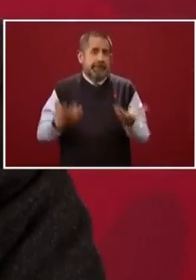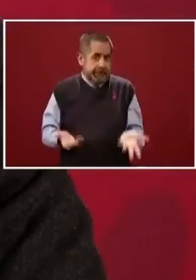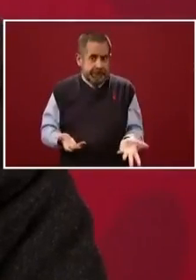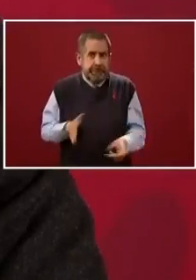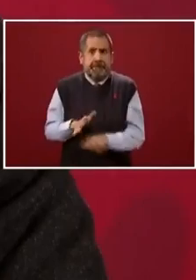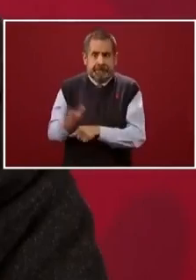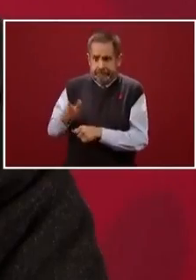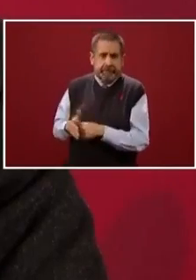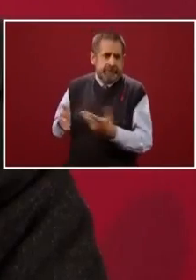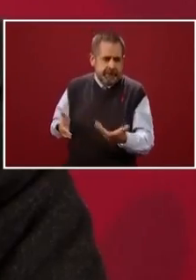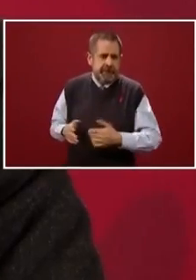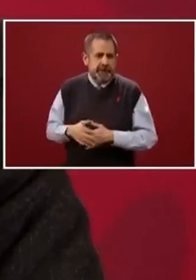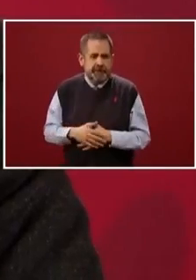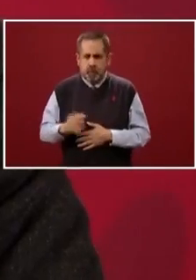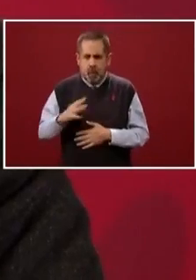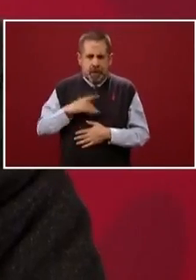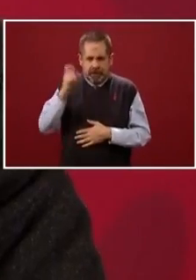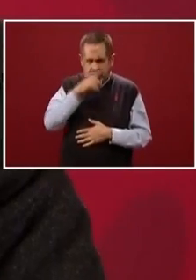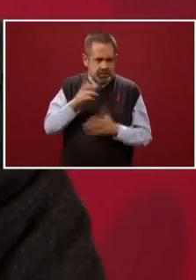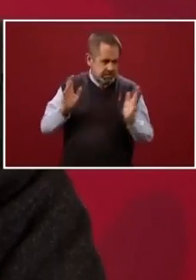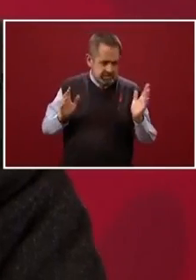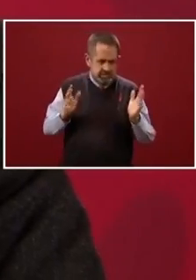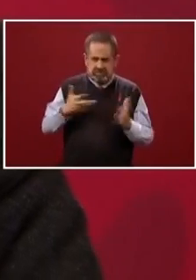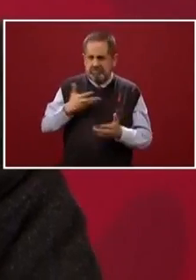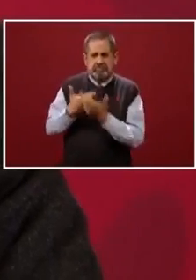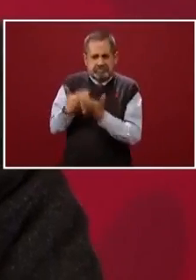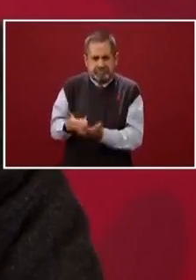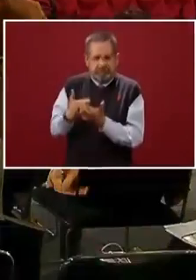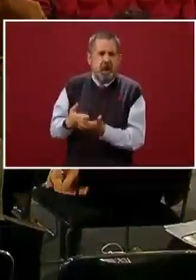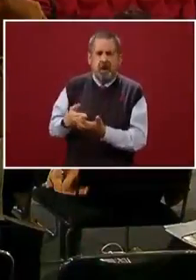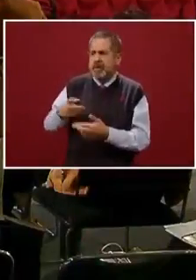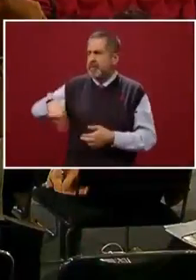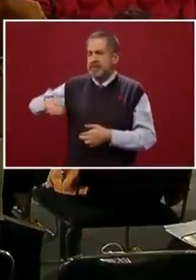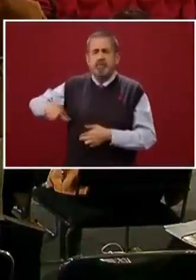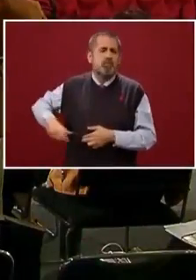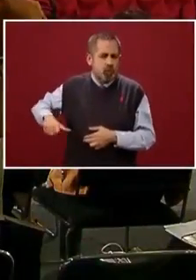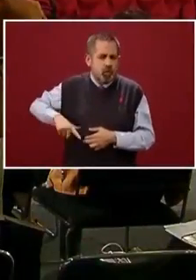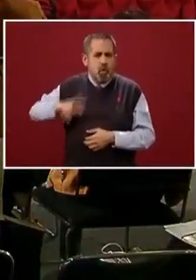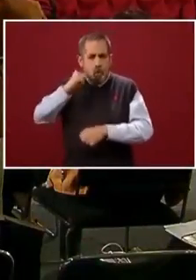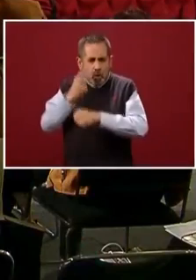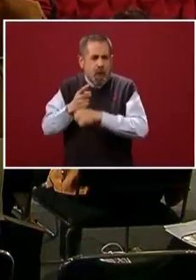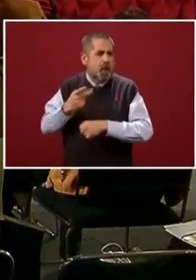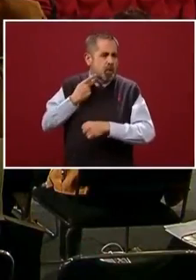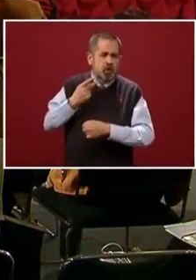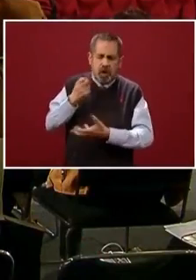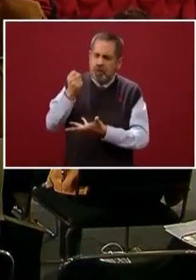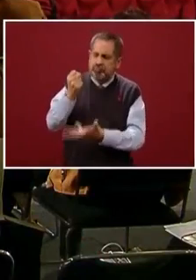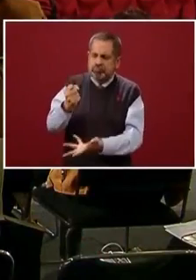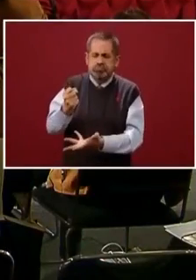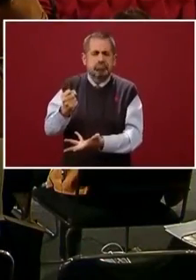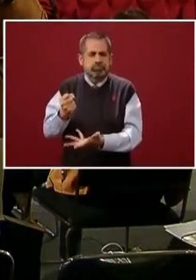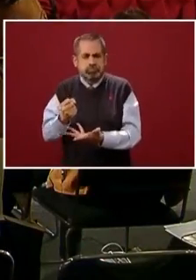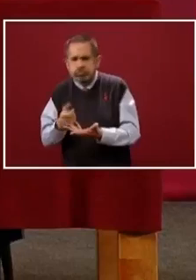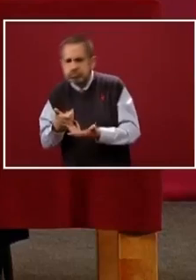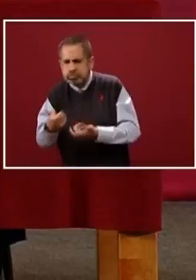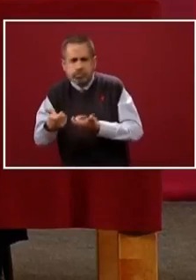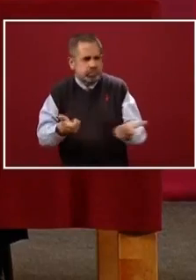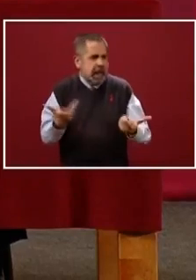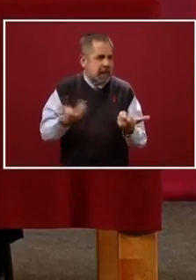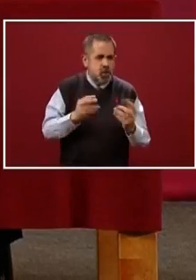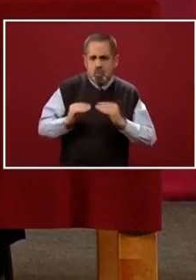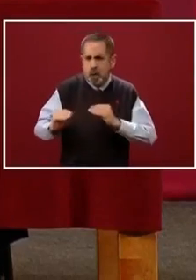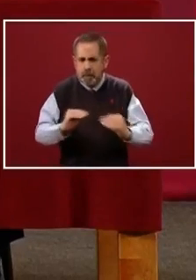tenido dificultad alguna, entre otras muchas razones, porque existe la voluntad política del gobierno